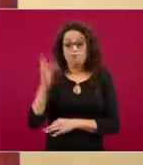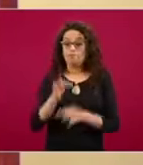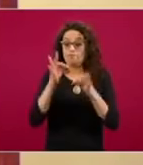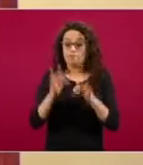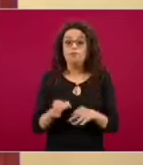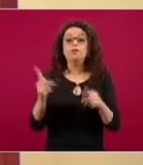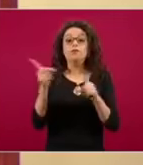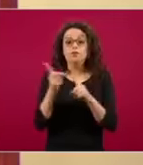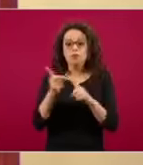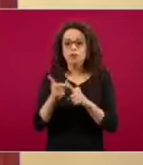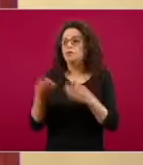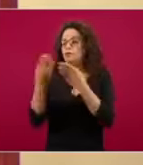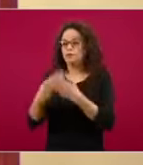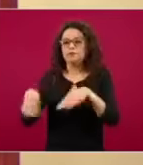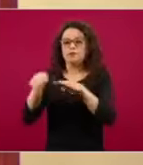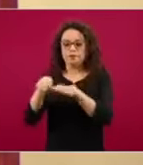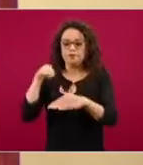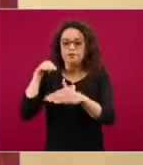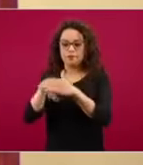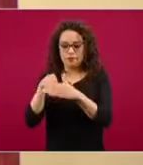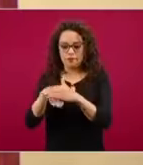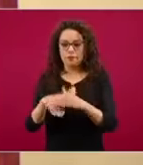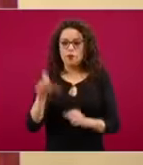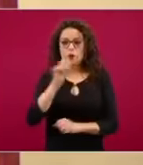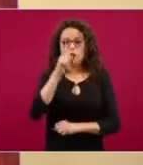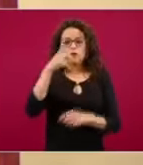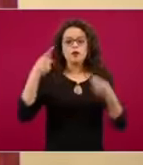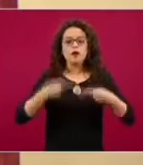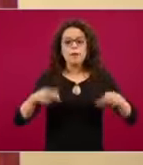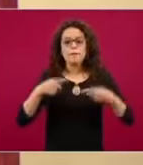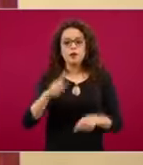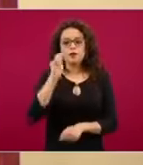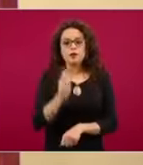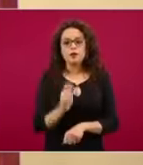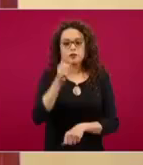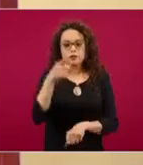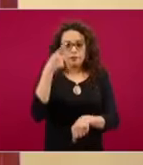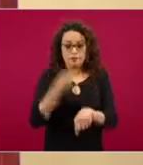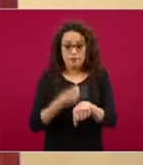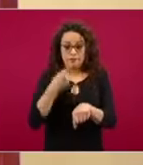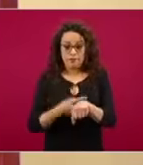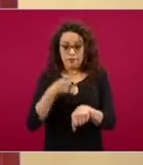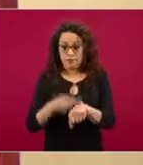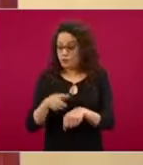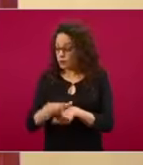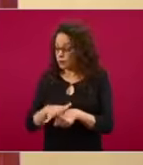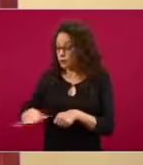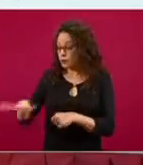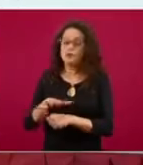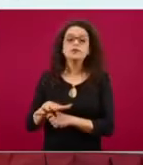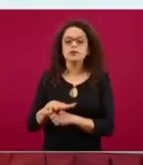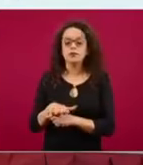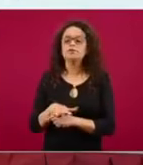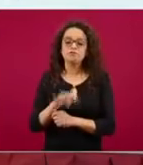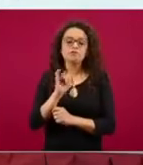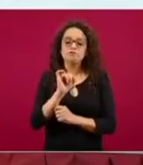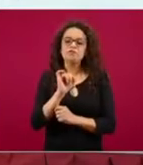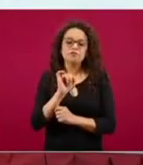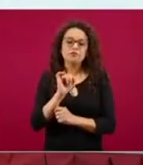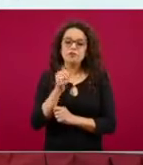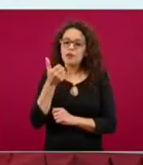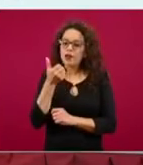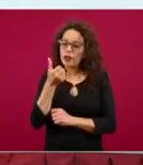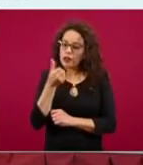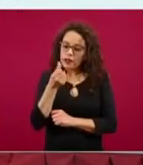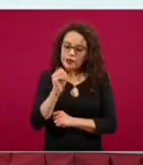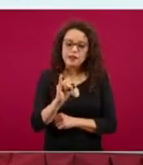los domicilios. Cuando una persona del núcleo familiar tiene la enfermedad, es bastante posible, es